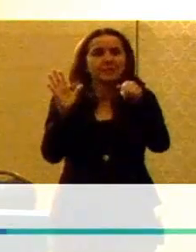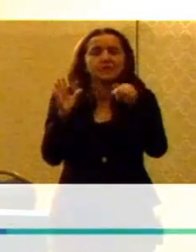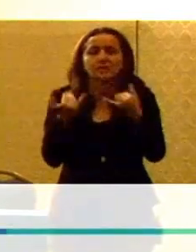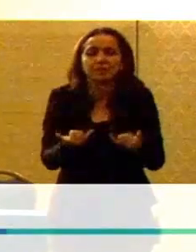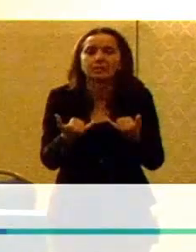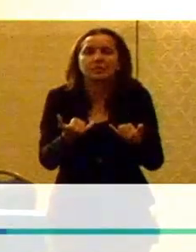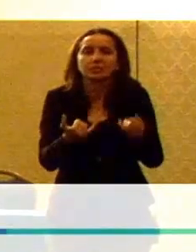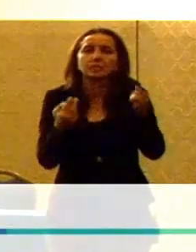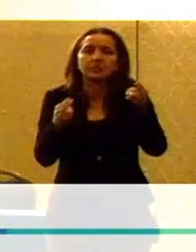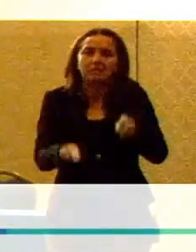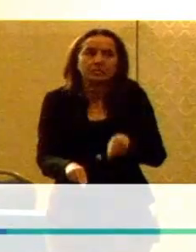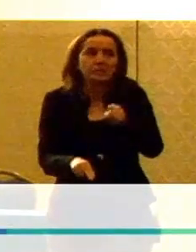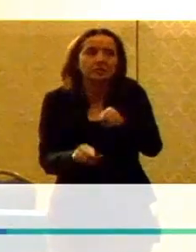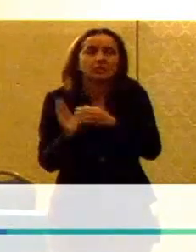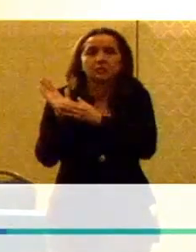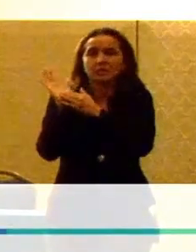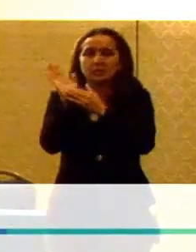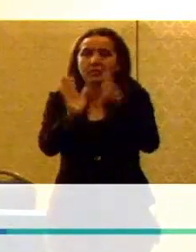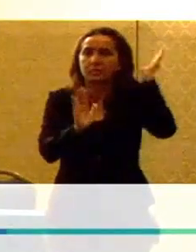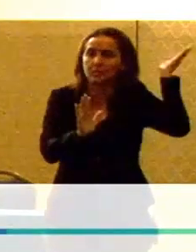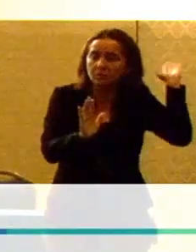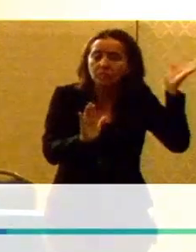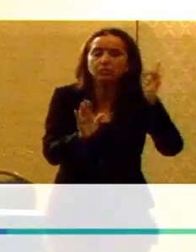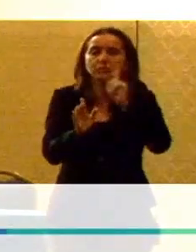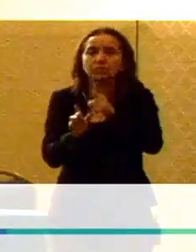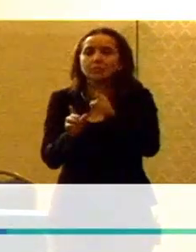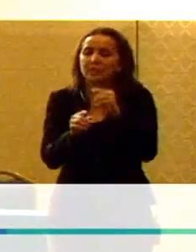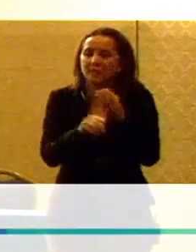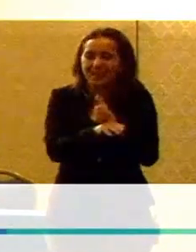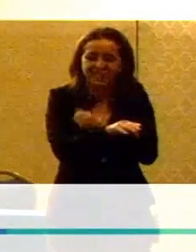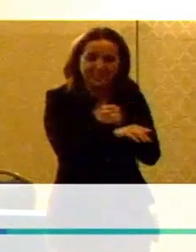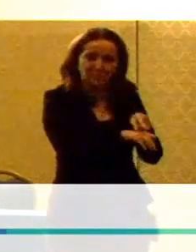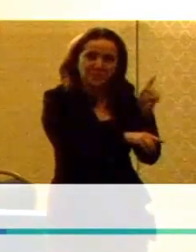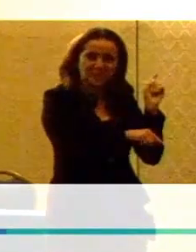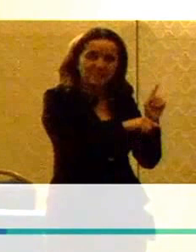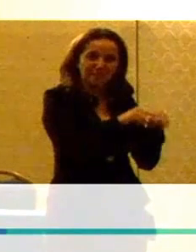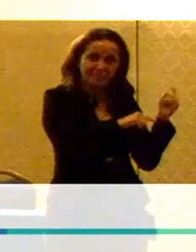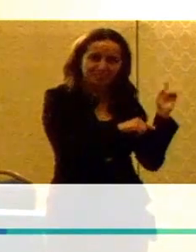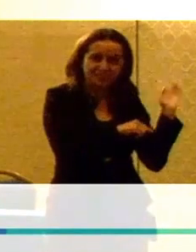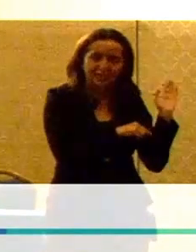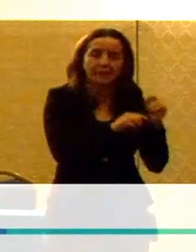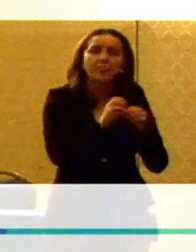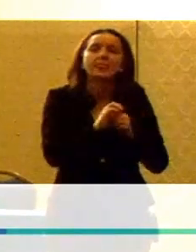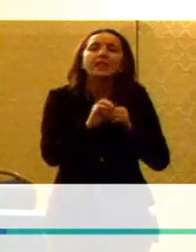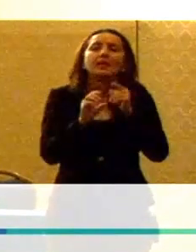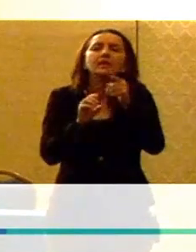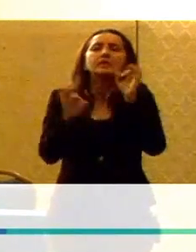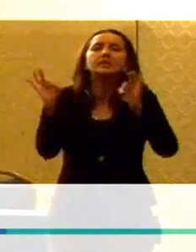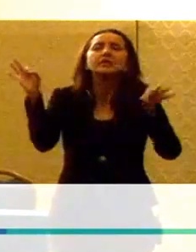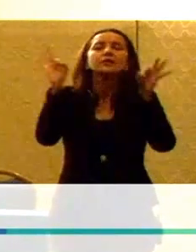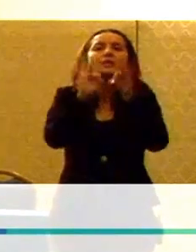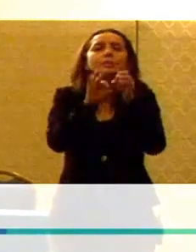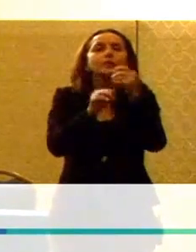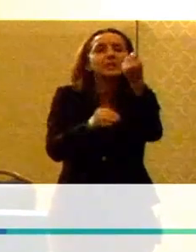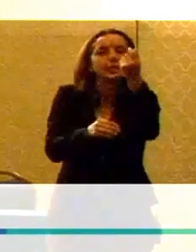en la presentación particularmente de mi colega Ginés, se establece la importancia de llevar a cabo la